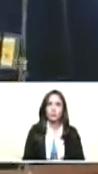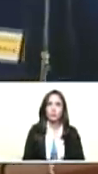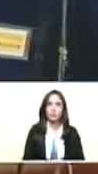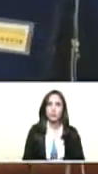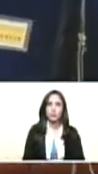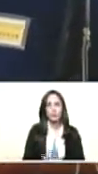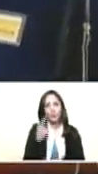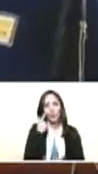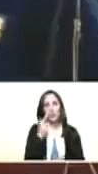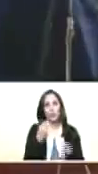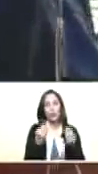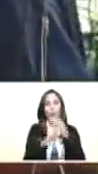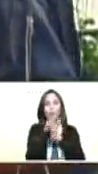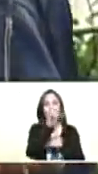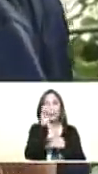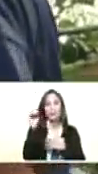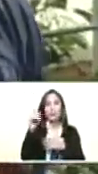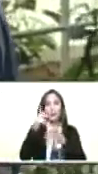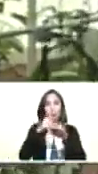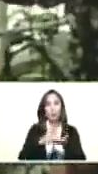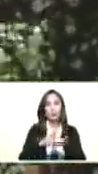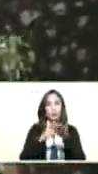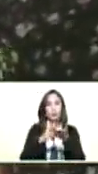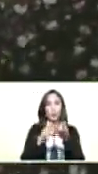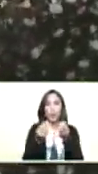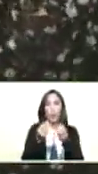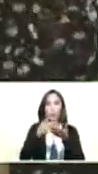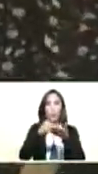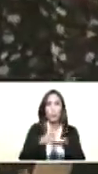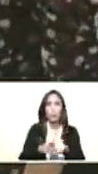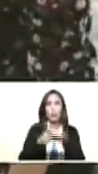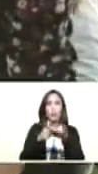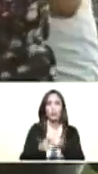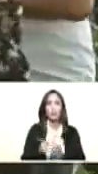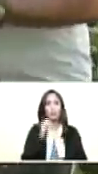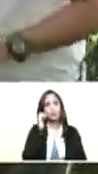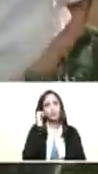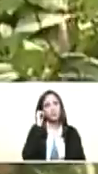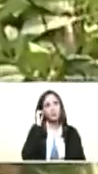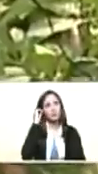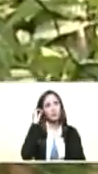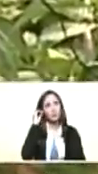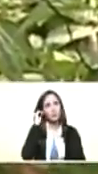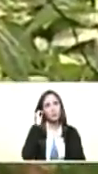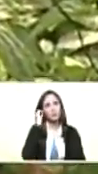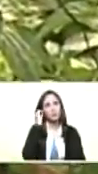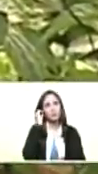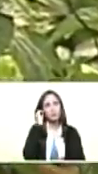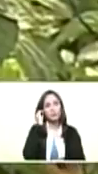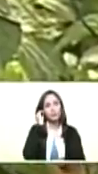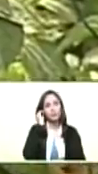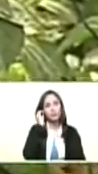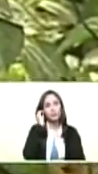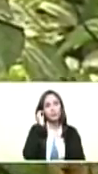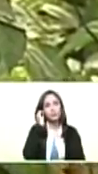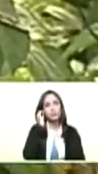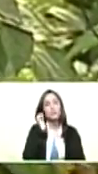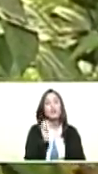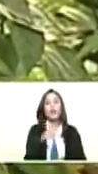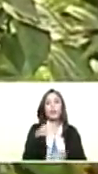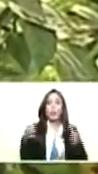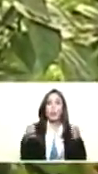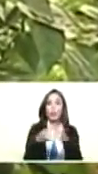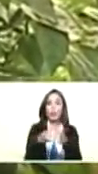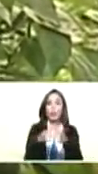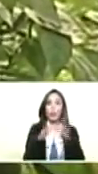estos pimentones. 300 gramos pesa este pimentón. Bueno, gracias, Luisana. Bueno, mire, no, y a todo el equipo. Entonces, somos Luisana, un equipo de 13 vamos hasta personas, aquí, mira, presidente. Vamos hasta